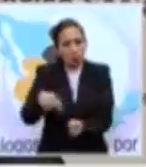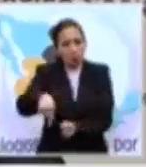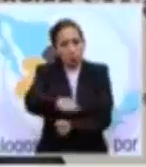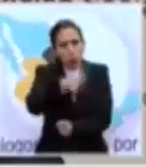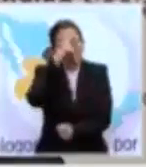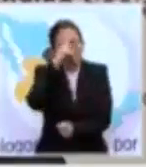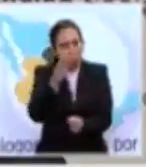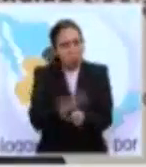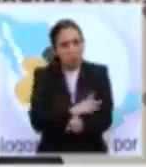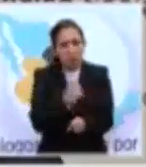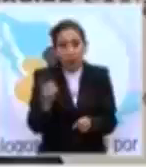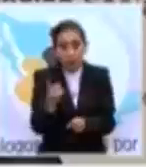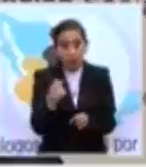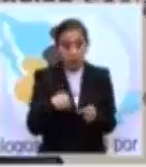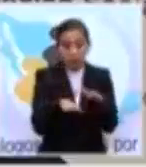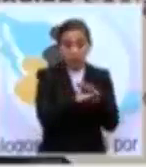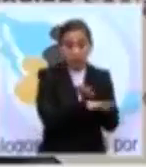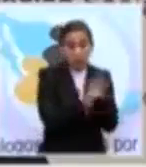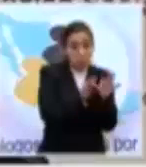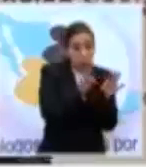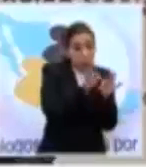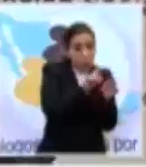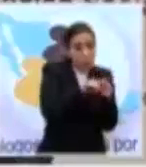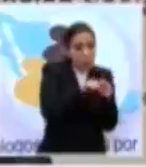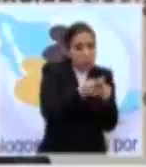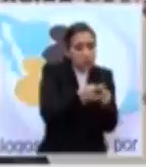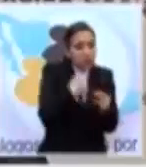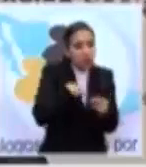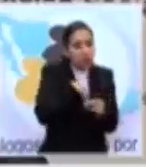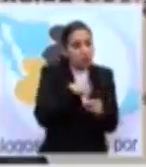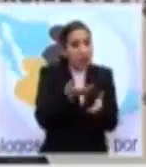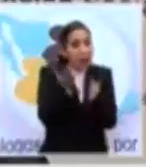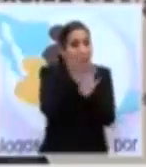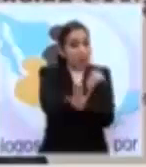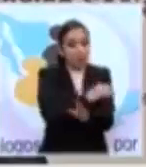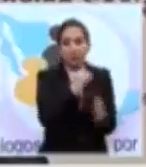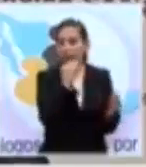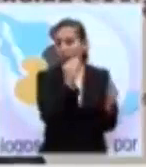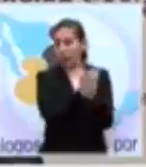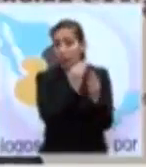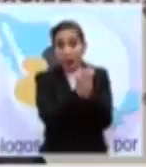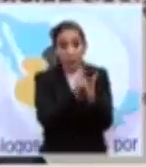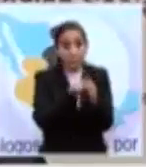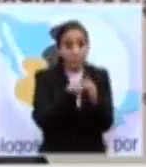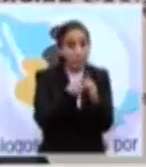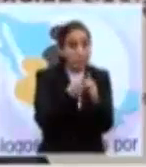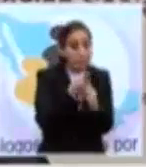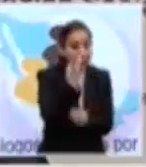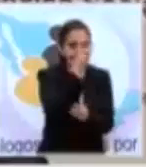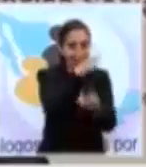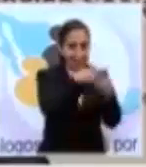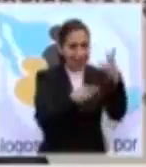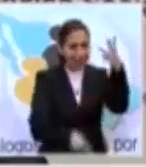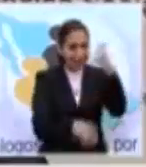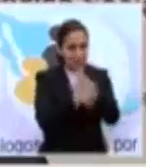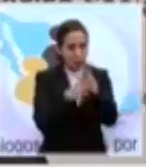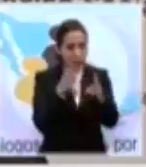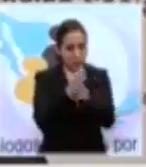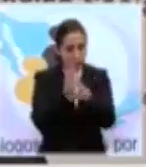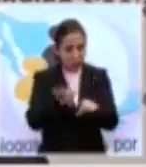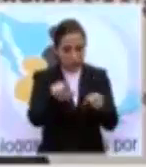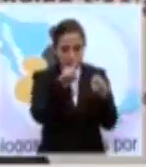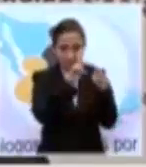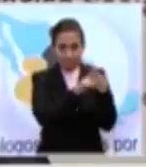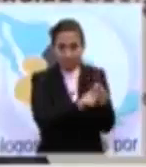que parte fundamental es que no atendimos inicialmente tres factores que pudieron ayudar. Uno,